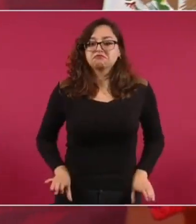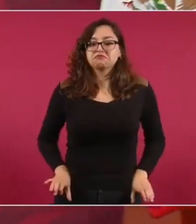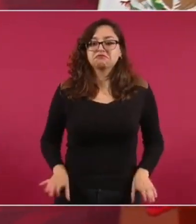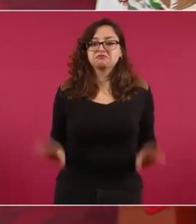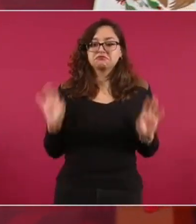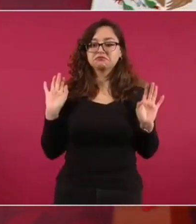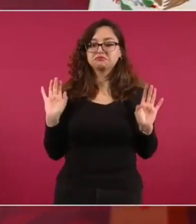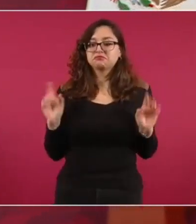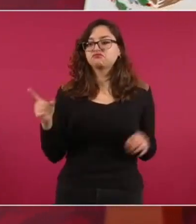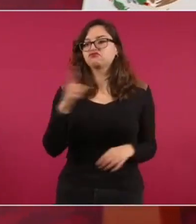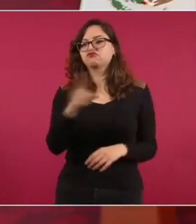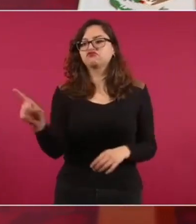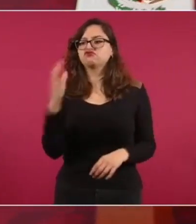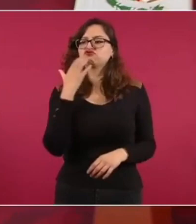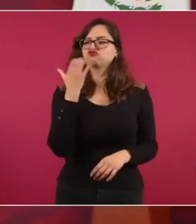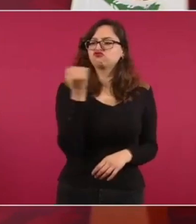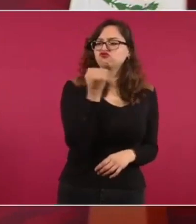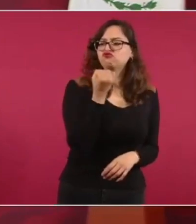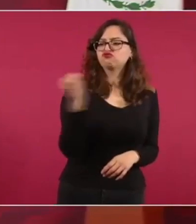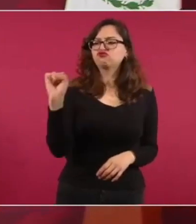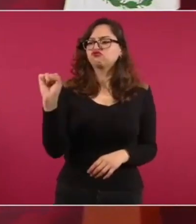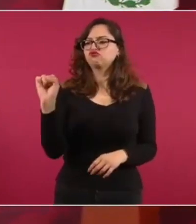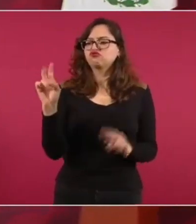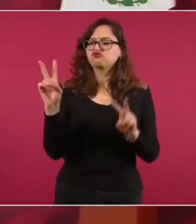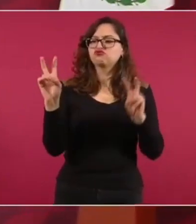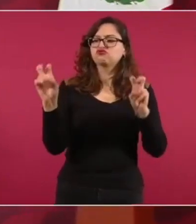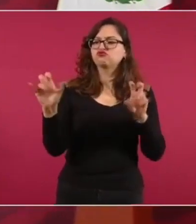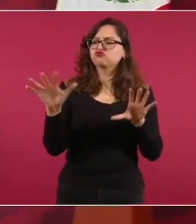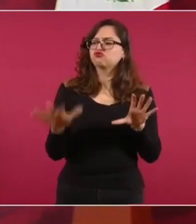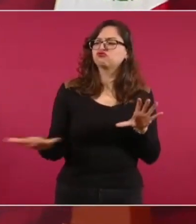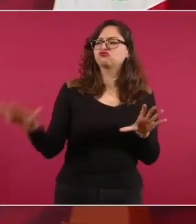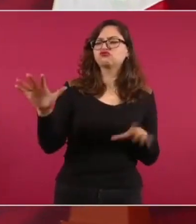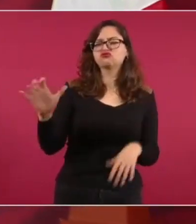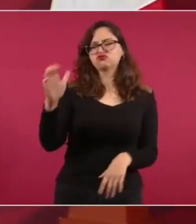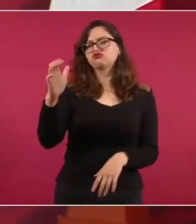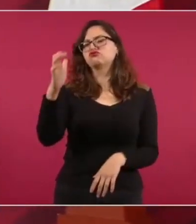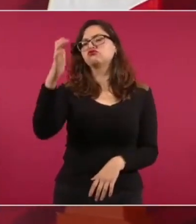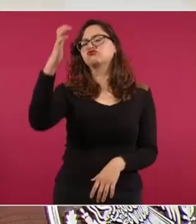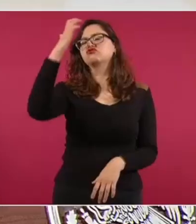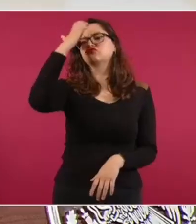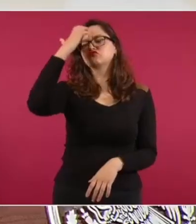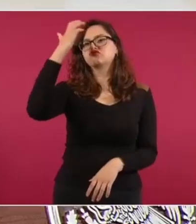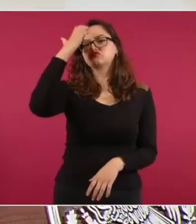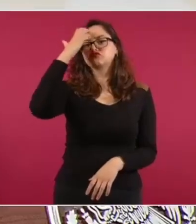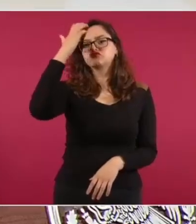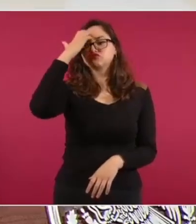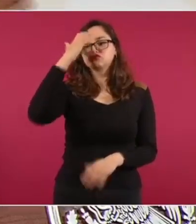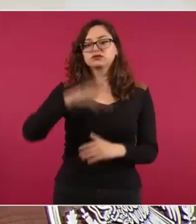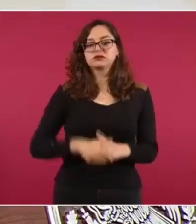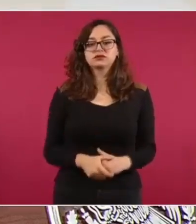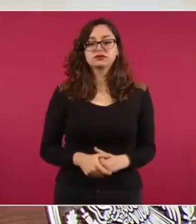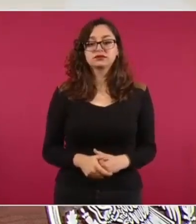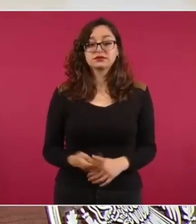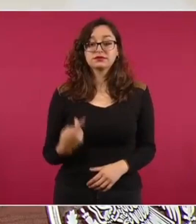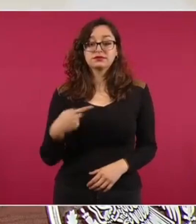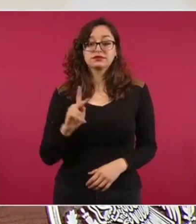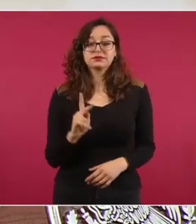en expertos de la sociedad civil que